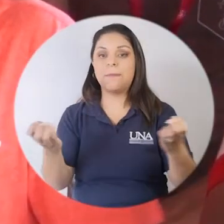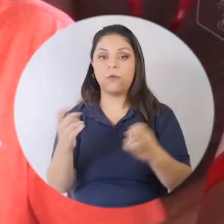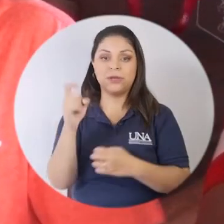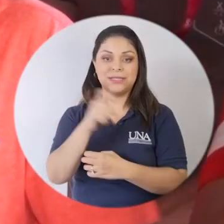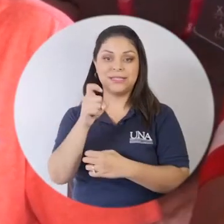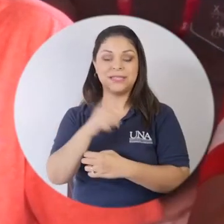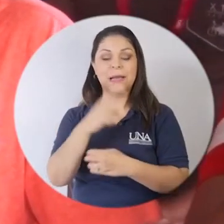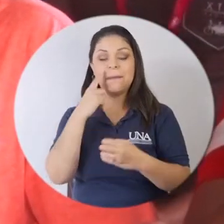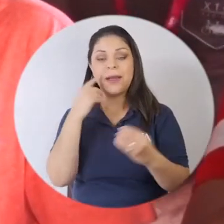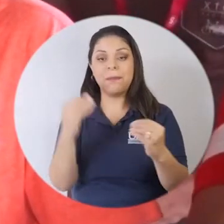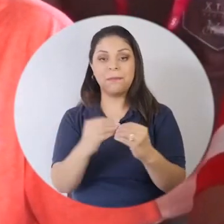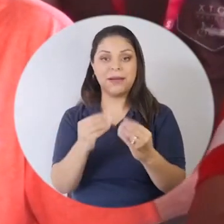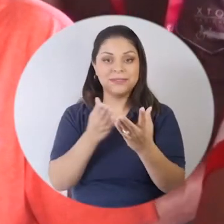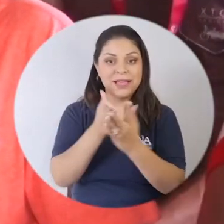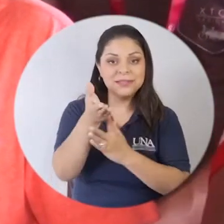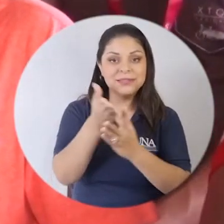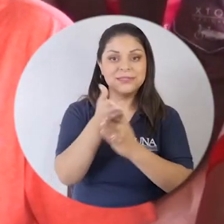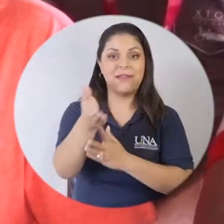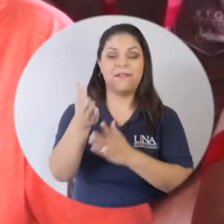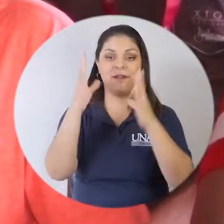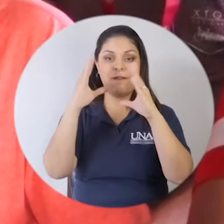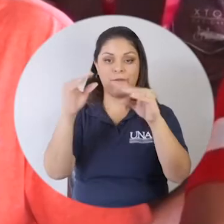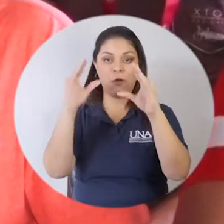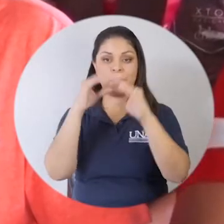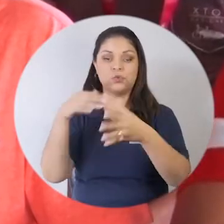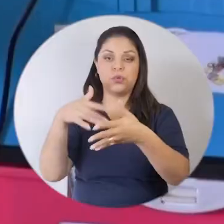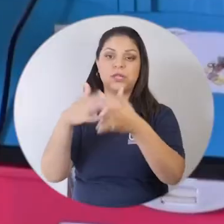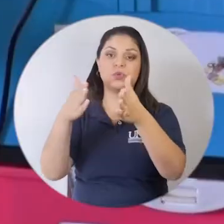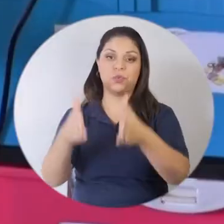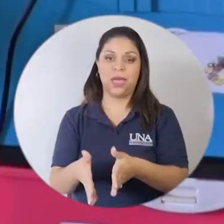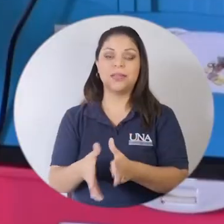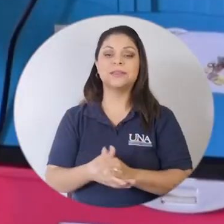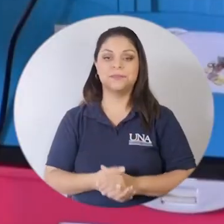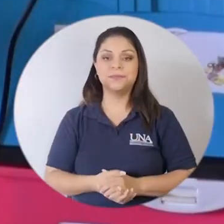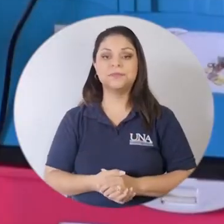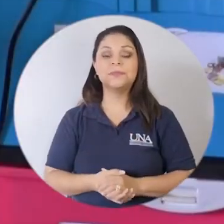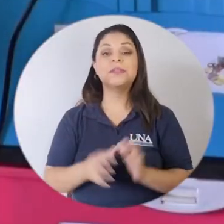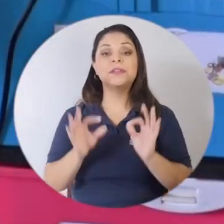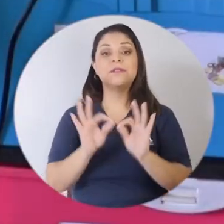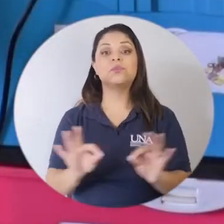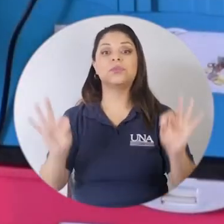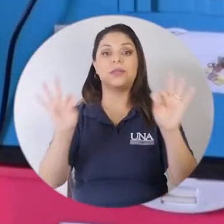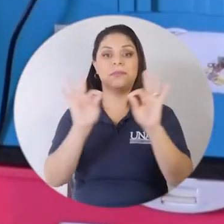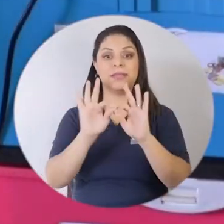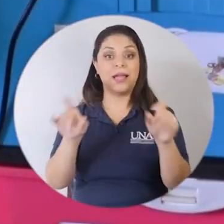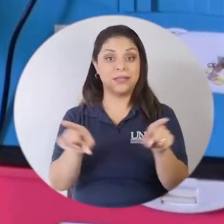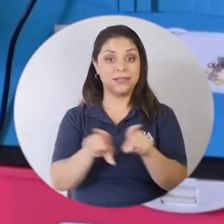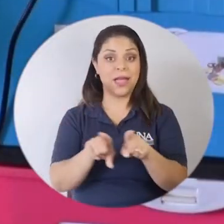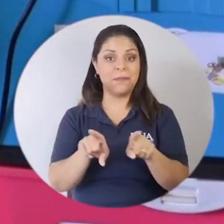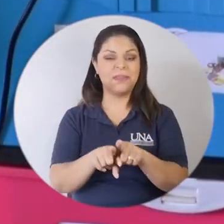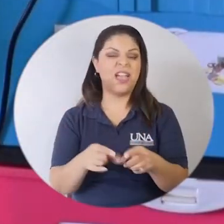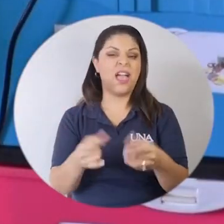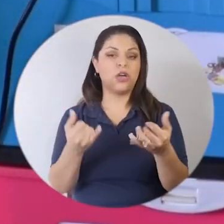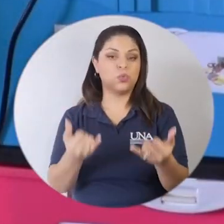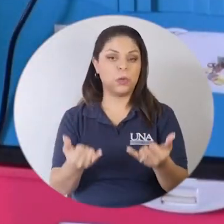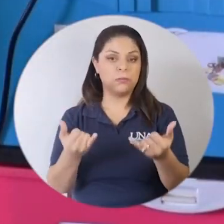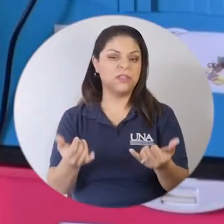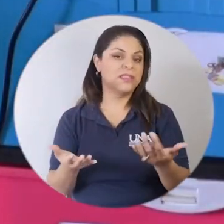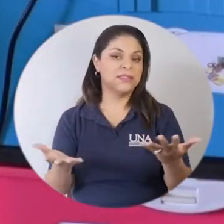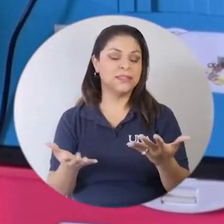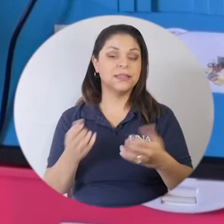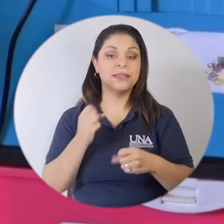accesible la información a los estudiantes. Y fundamental también, actualmente,